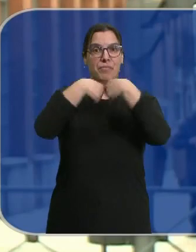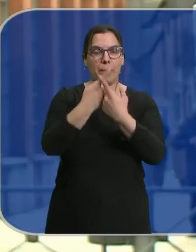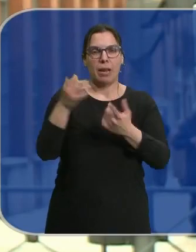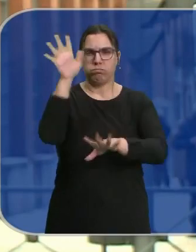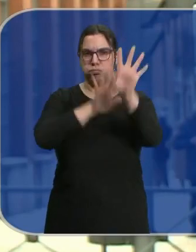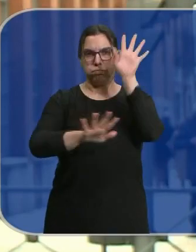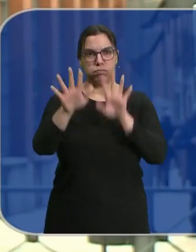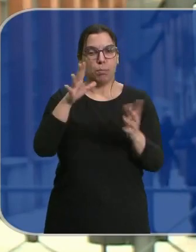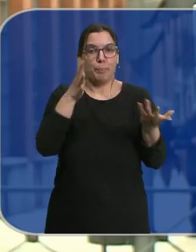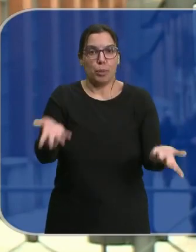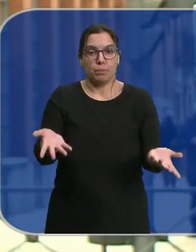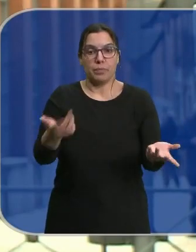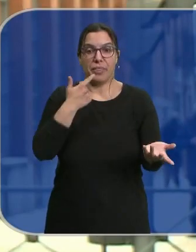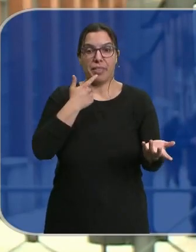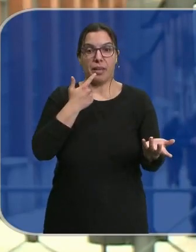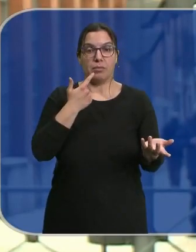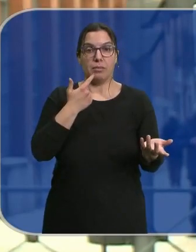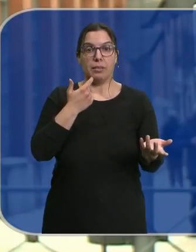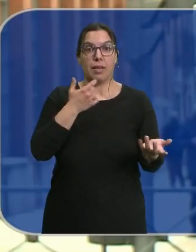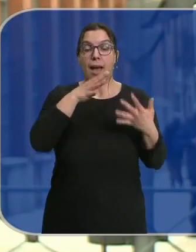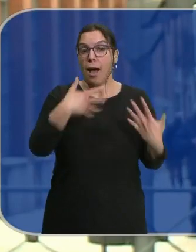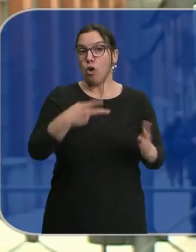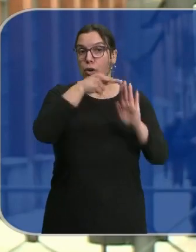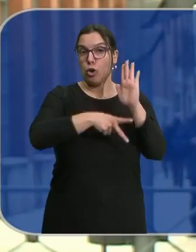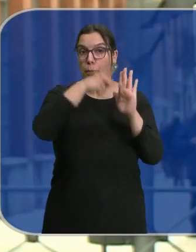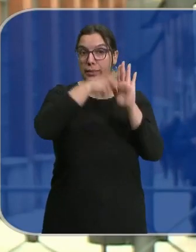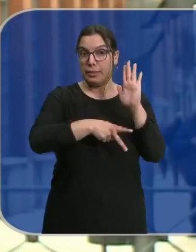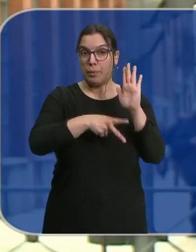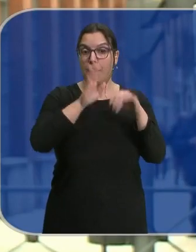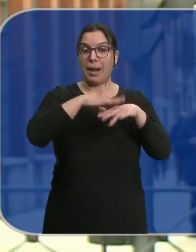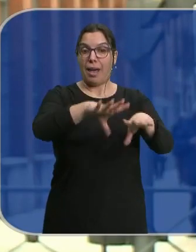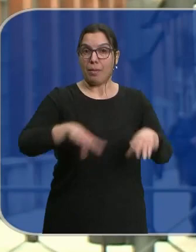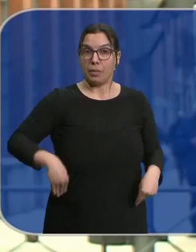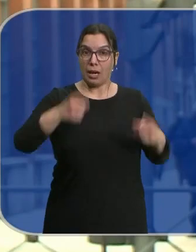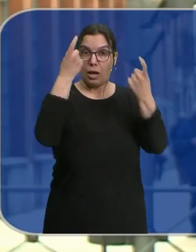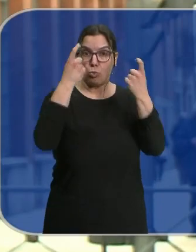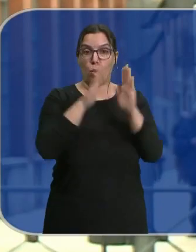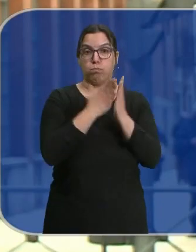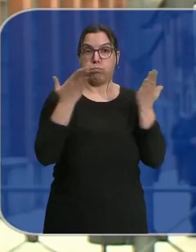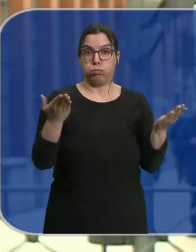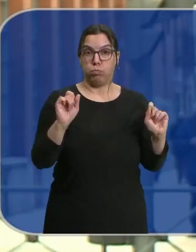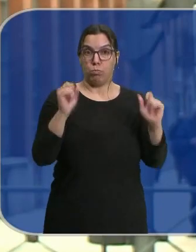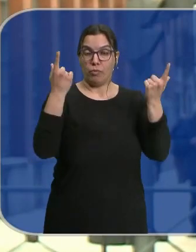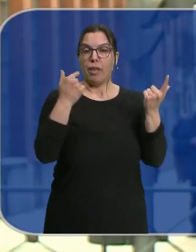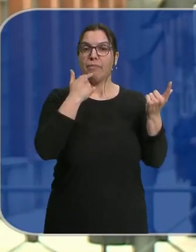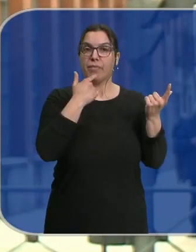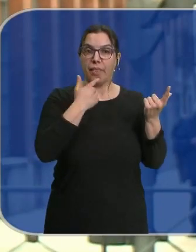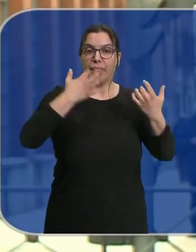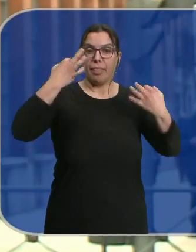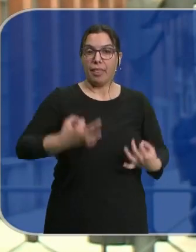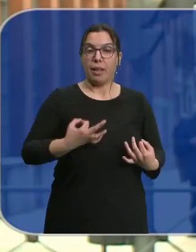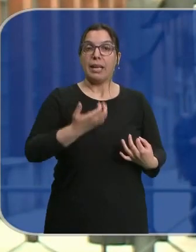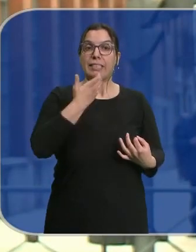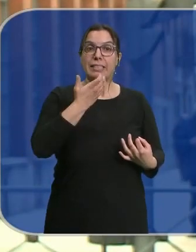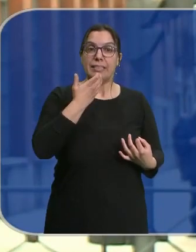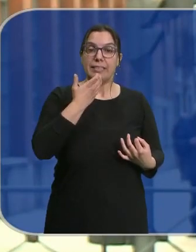hay confusión porque, dicen, la actual normativa vigente de admisión publicada en el BOCIL garantiza que los alumnos